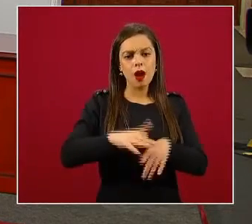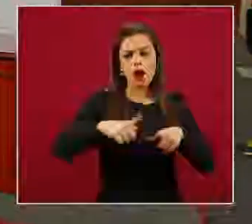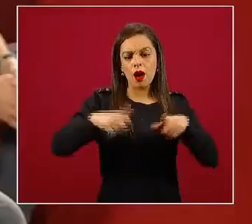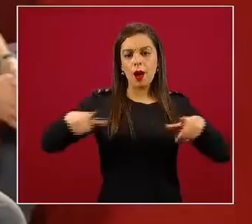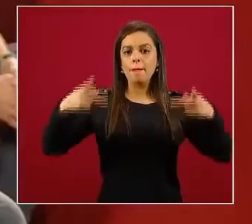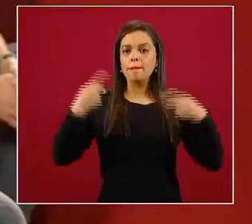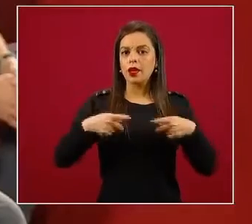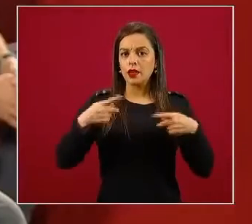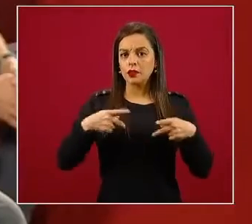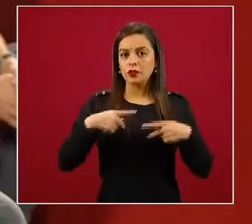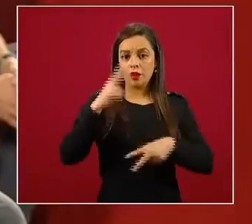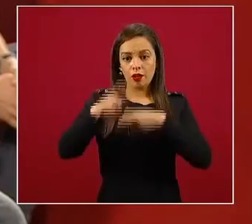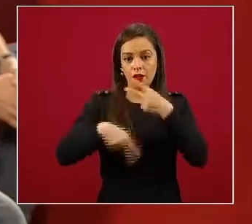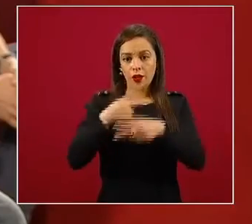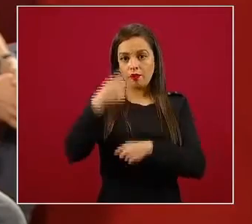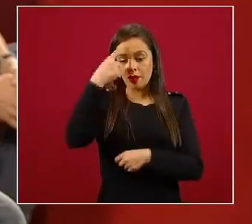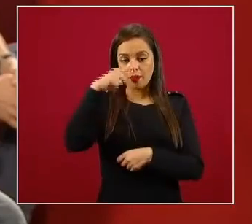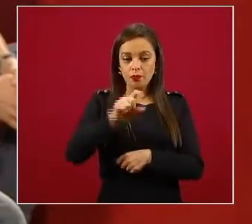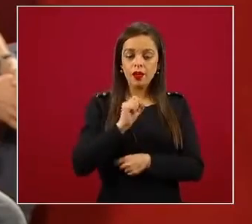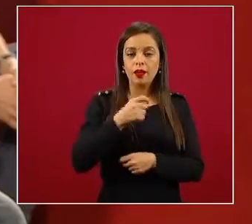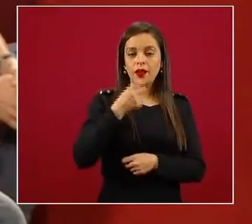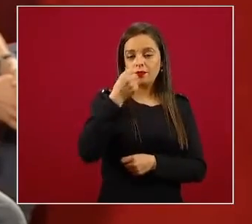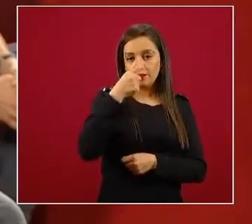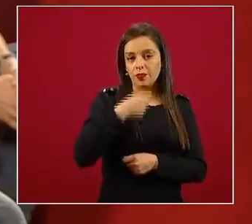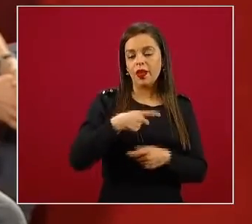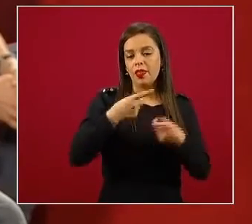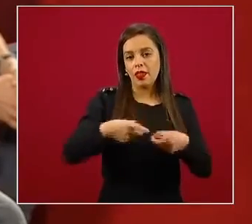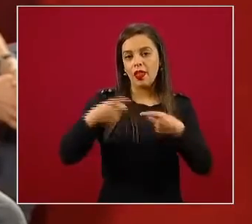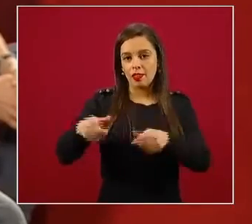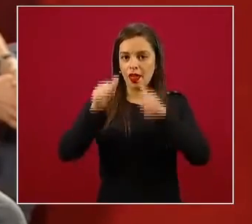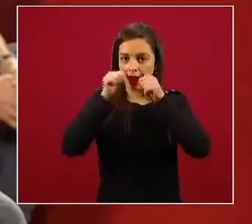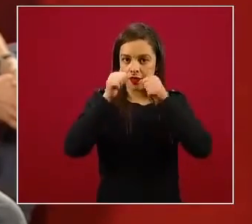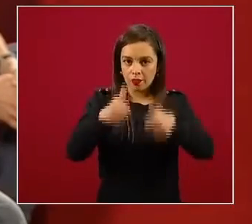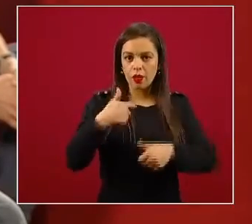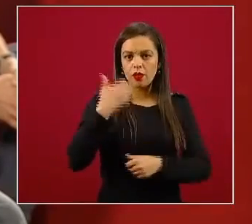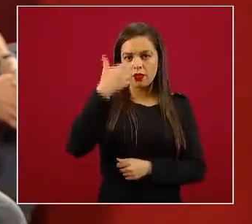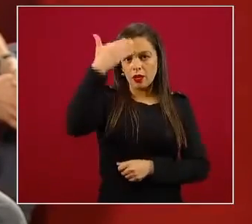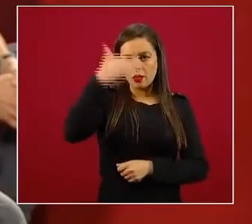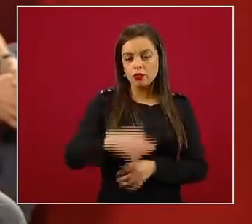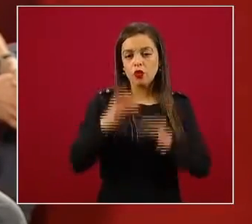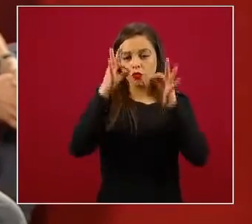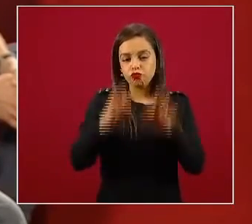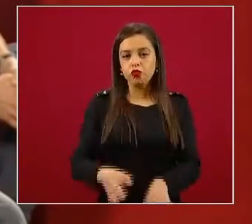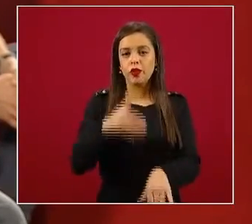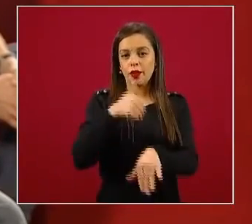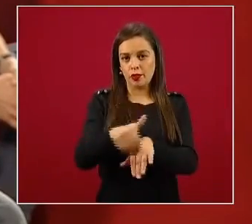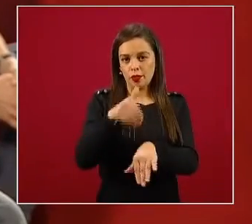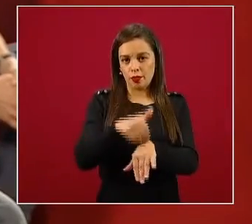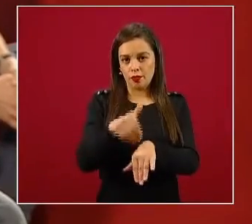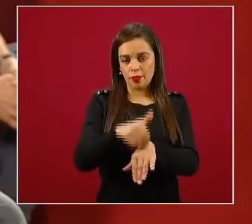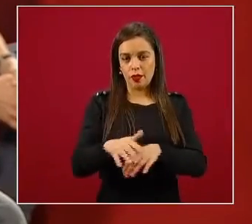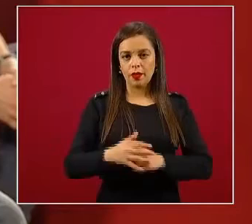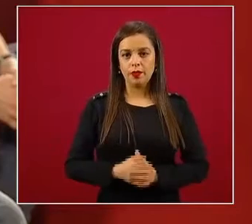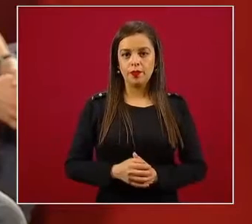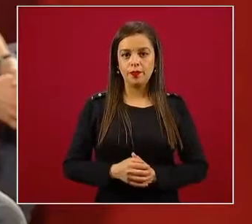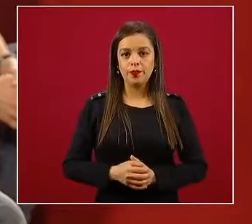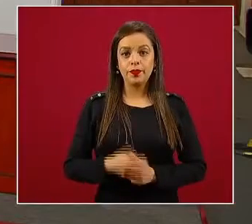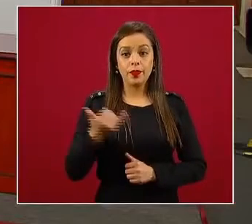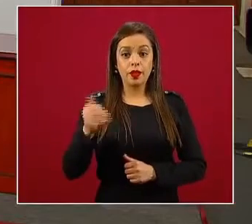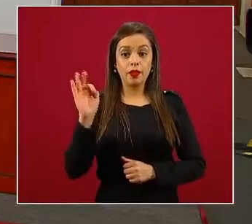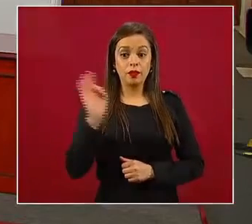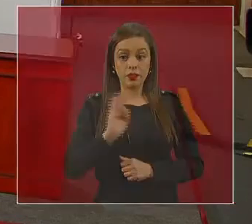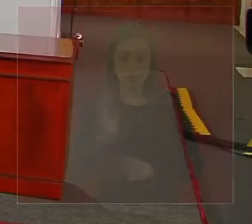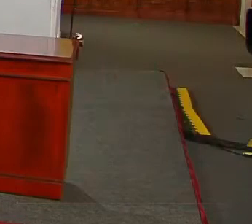en esta atención. Quiero saber, por favor, subsecretario, cuál es este número y, bueno, pues en caso de que